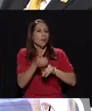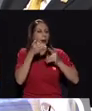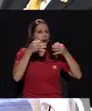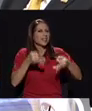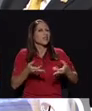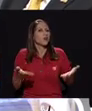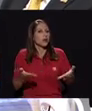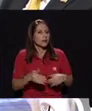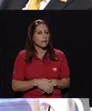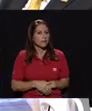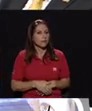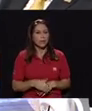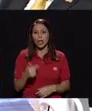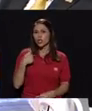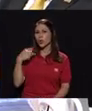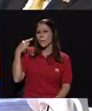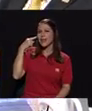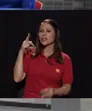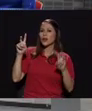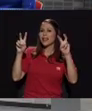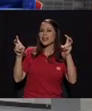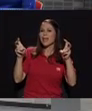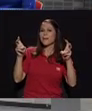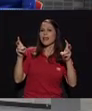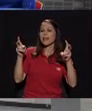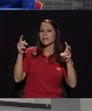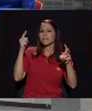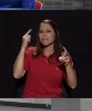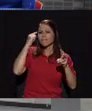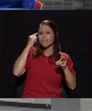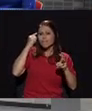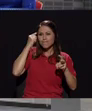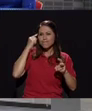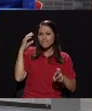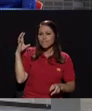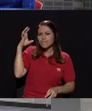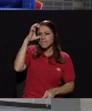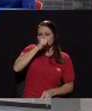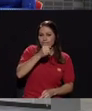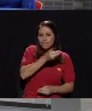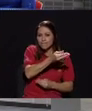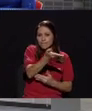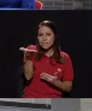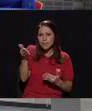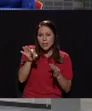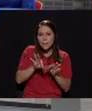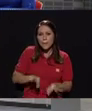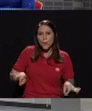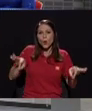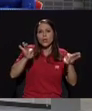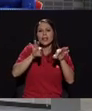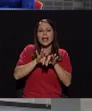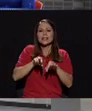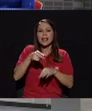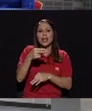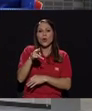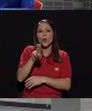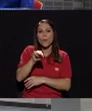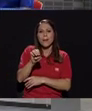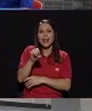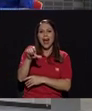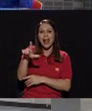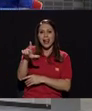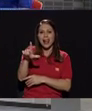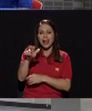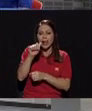para tomar una decisión. Bueno, yo pienso que el tema de la concientización en general de la importancia del humedal, y